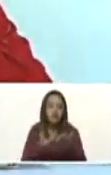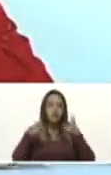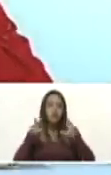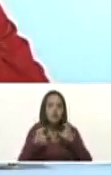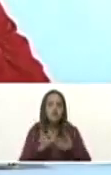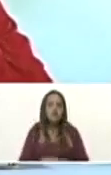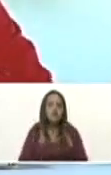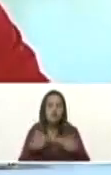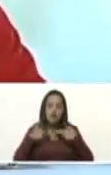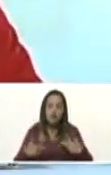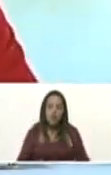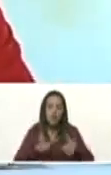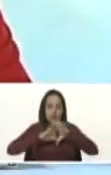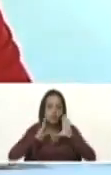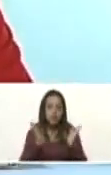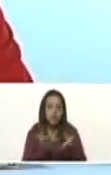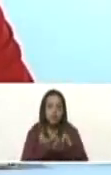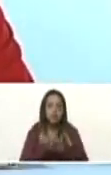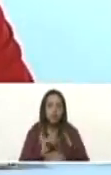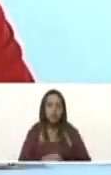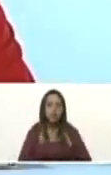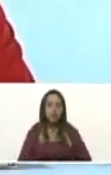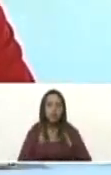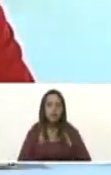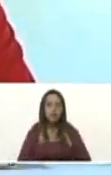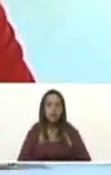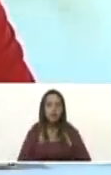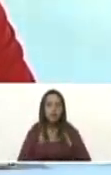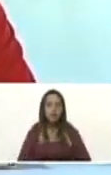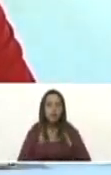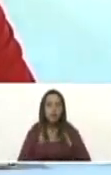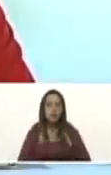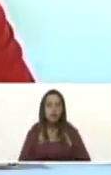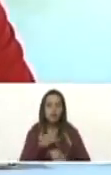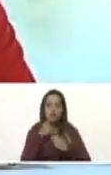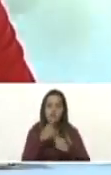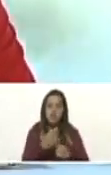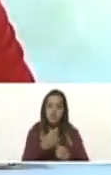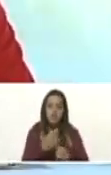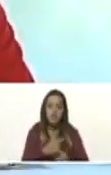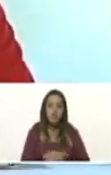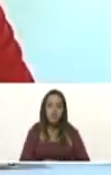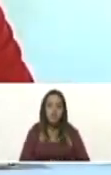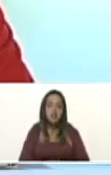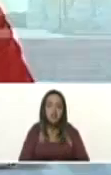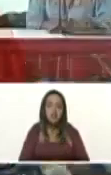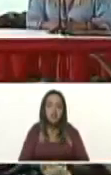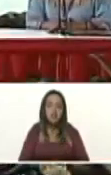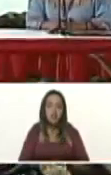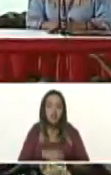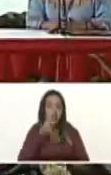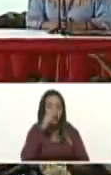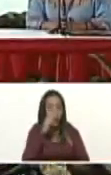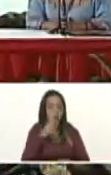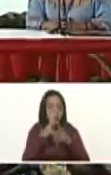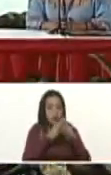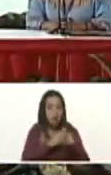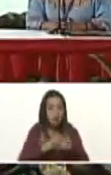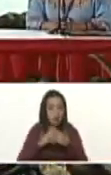una humanidad nueva, donde, como dice Nicolás, de Dakota del Sur,